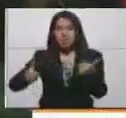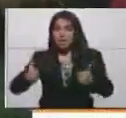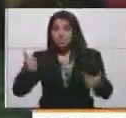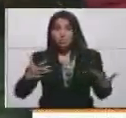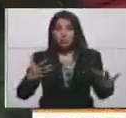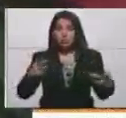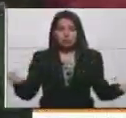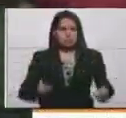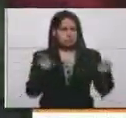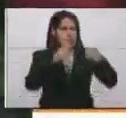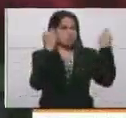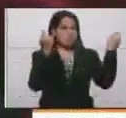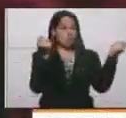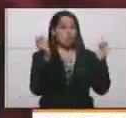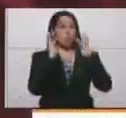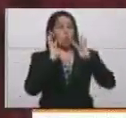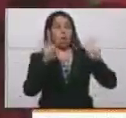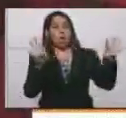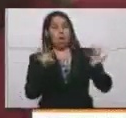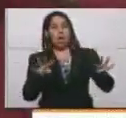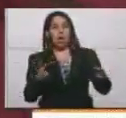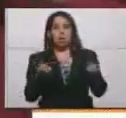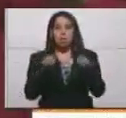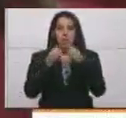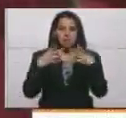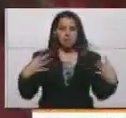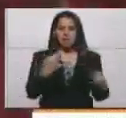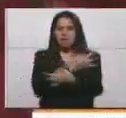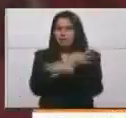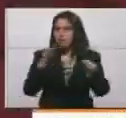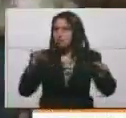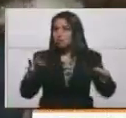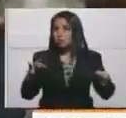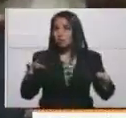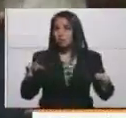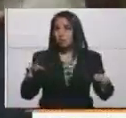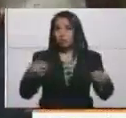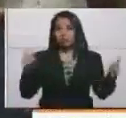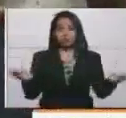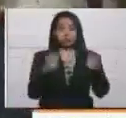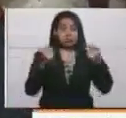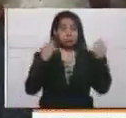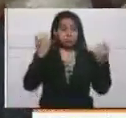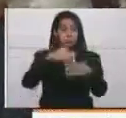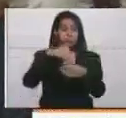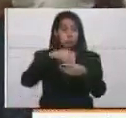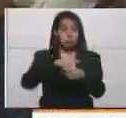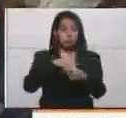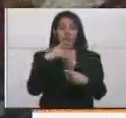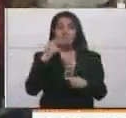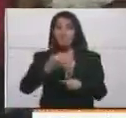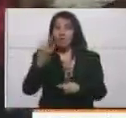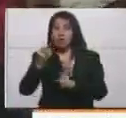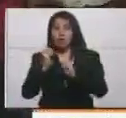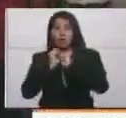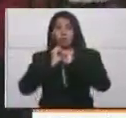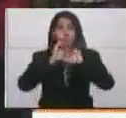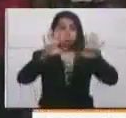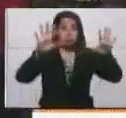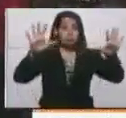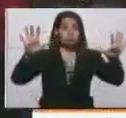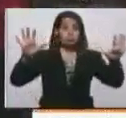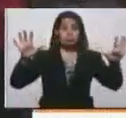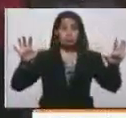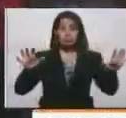campaña ejemplar que se ha hecho. Una campaña ejemplar llevando la verdad,